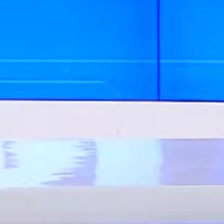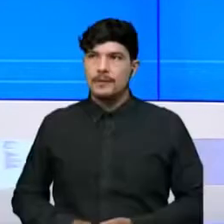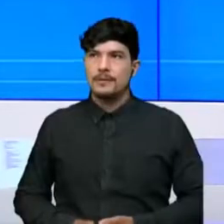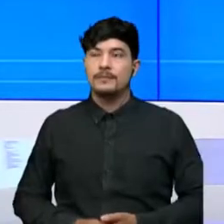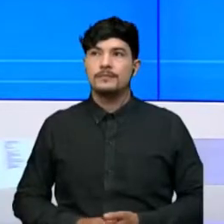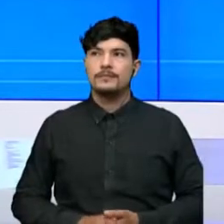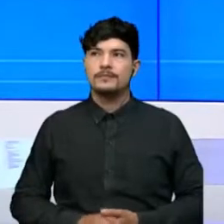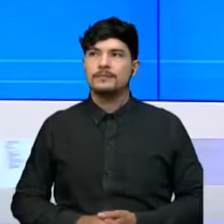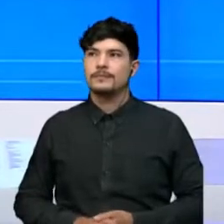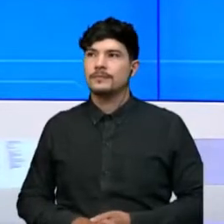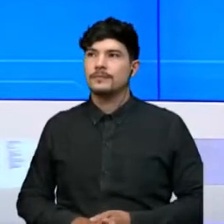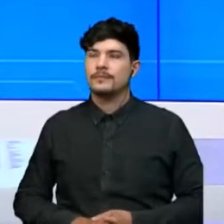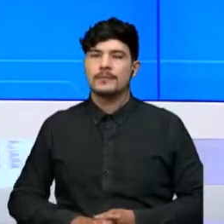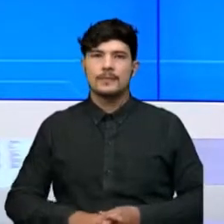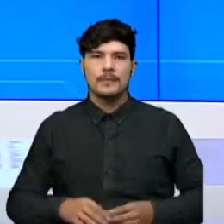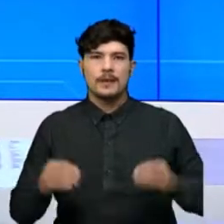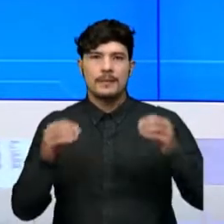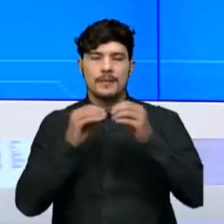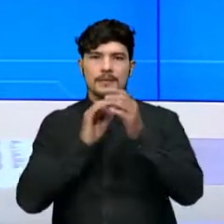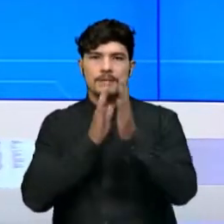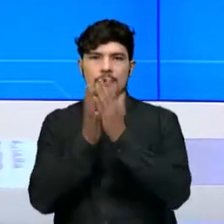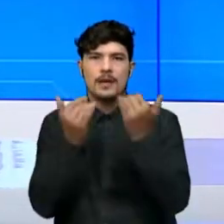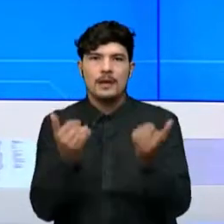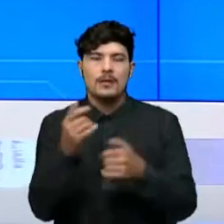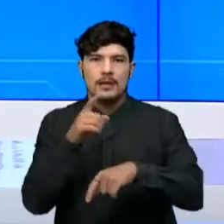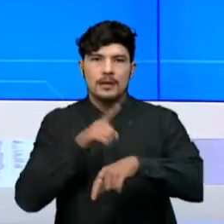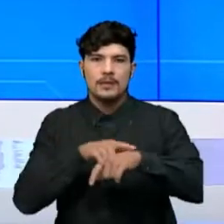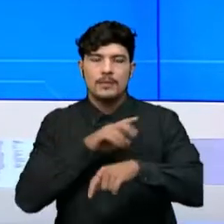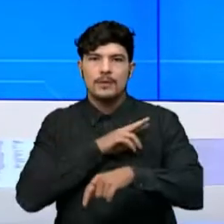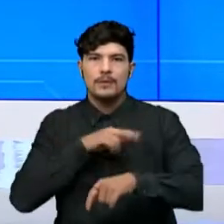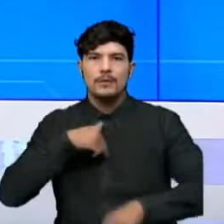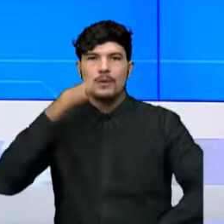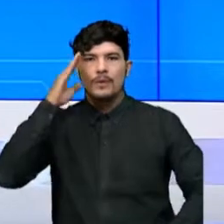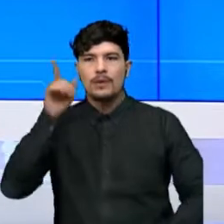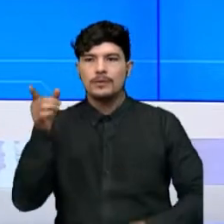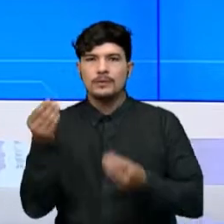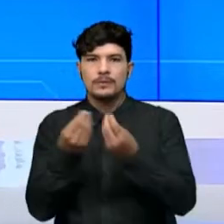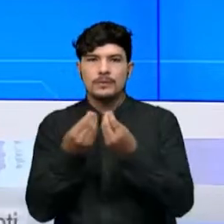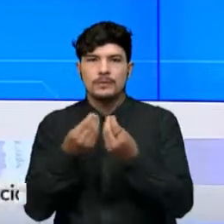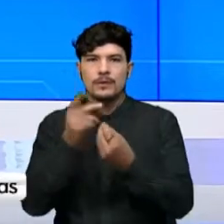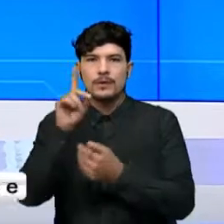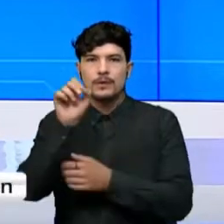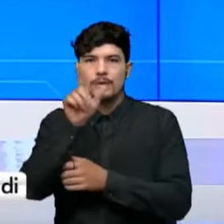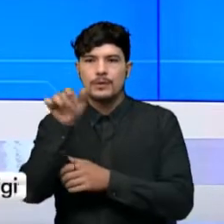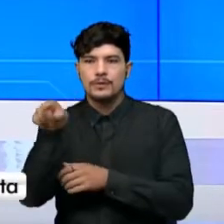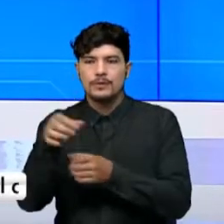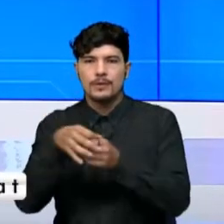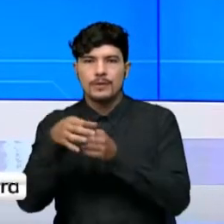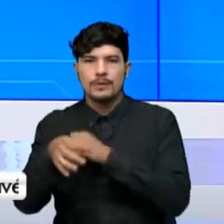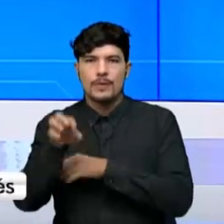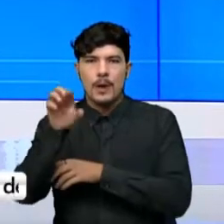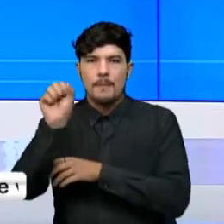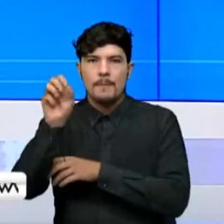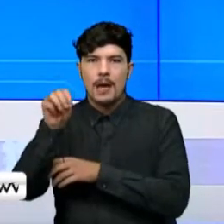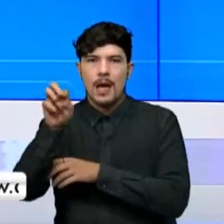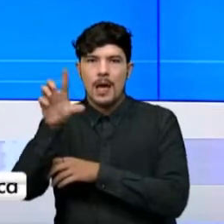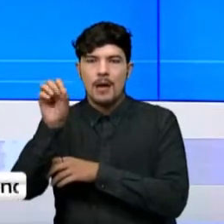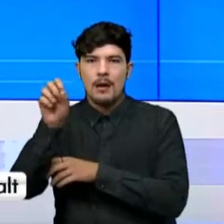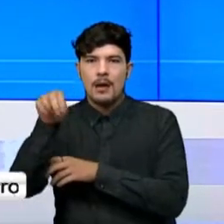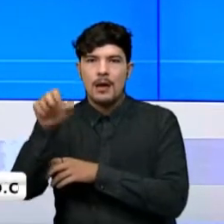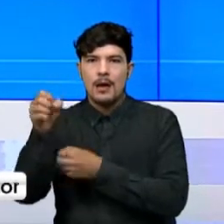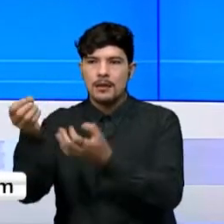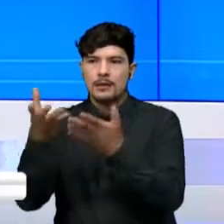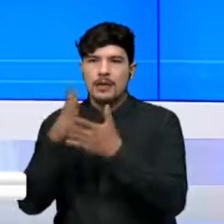Pues bien, continuamos con más información y por eso a esta hora saludamos a nuestra compañera Dolisiomara Niño en el municipio de Pamplona, quien nos va a entregar detalles sobre